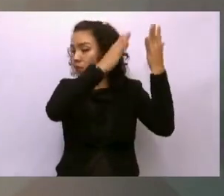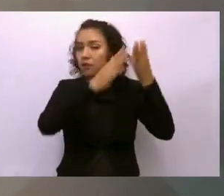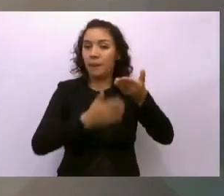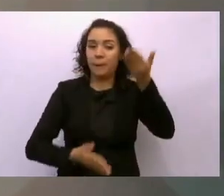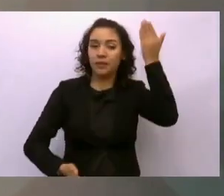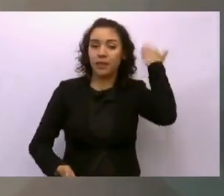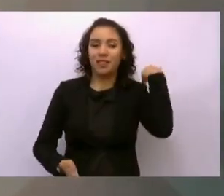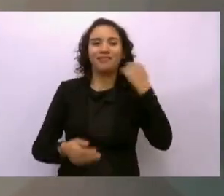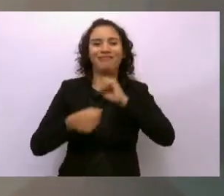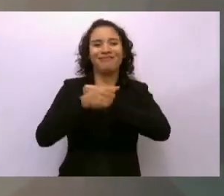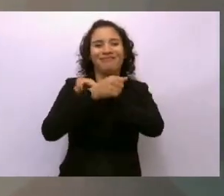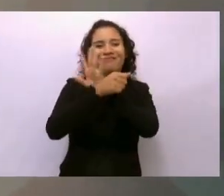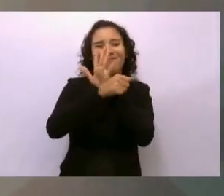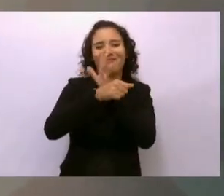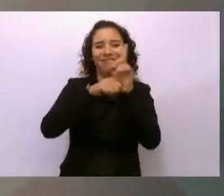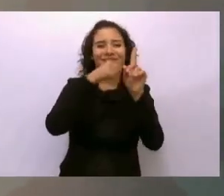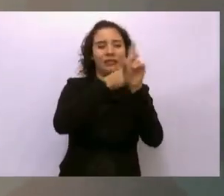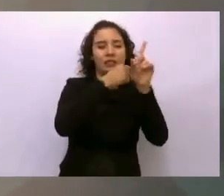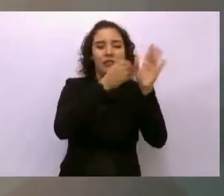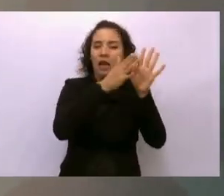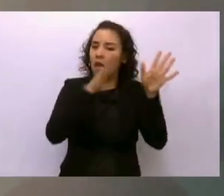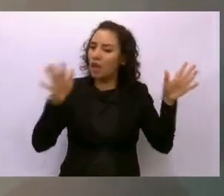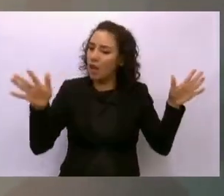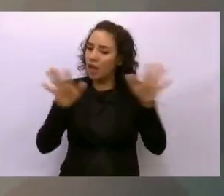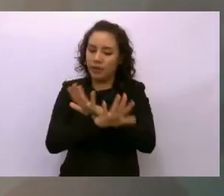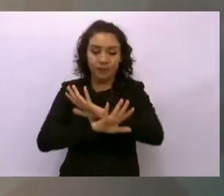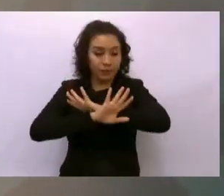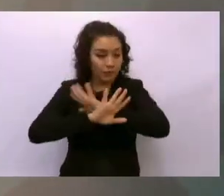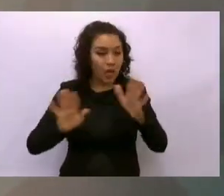fortalecer este sistema.